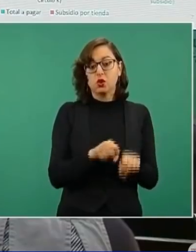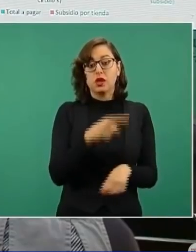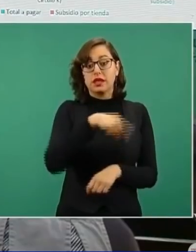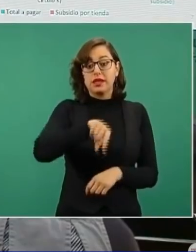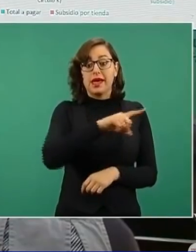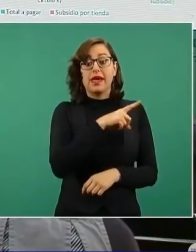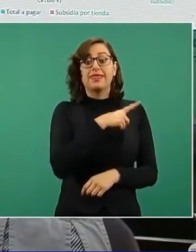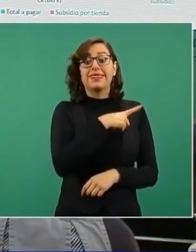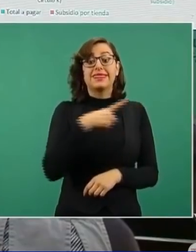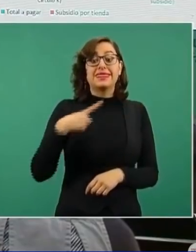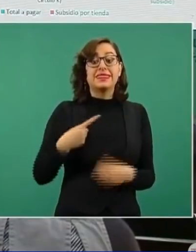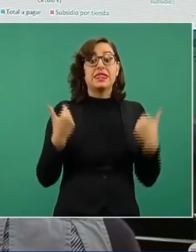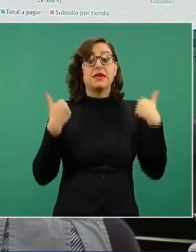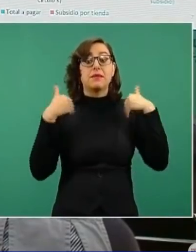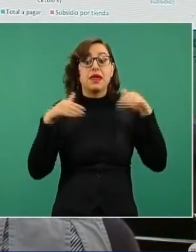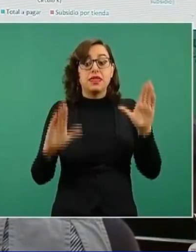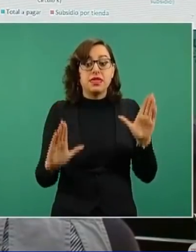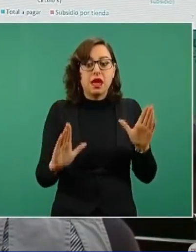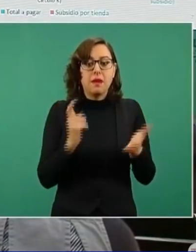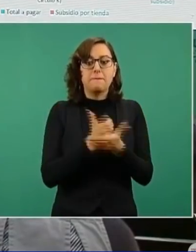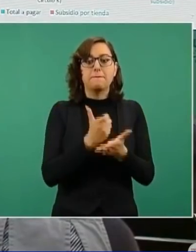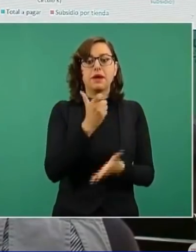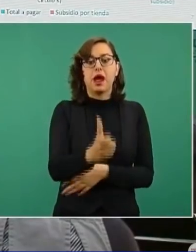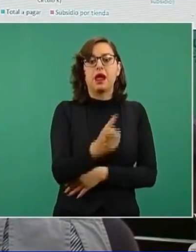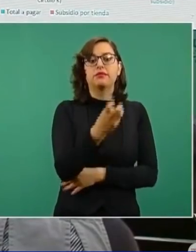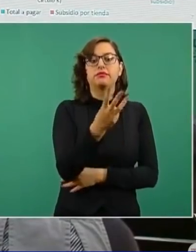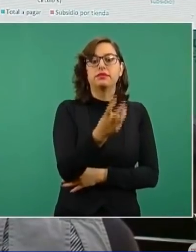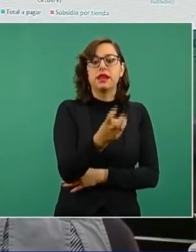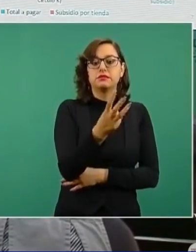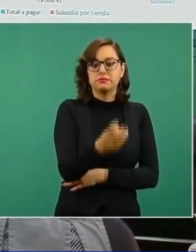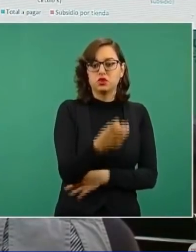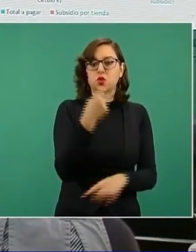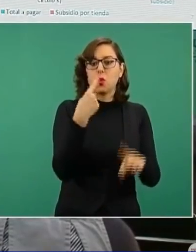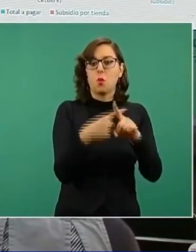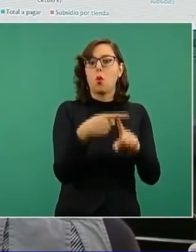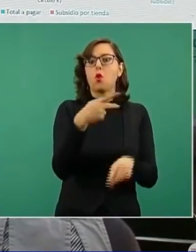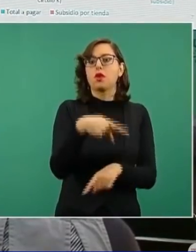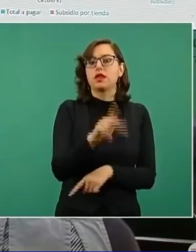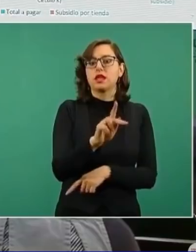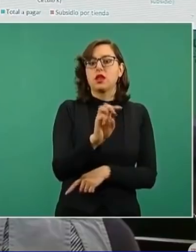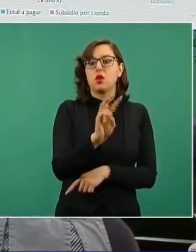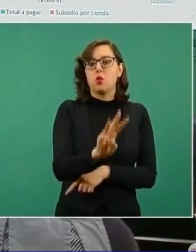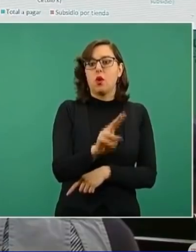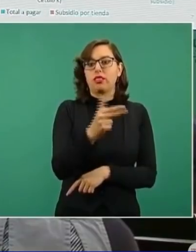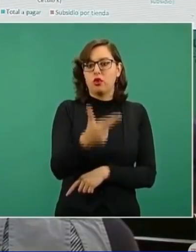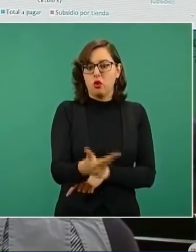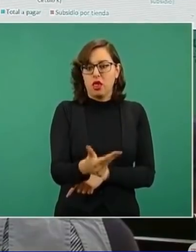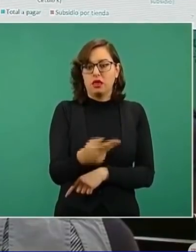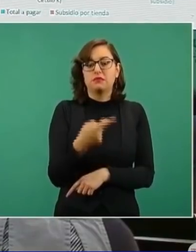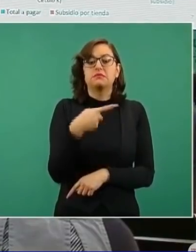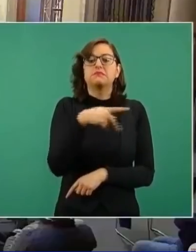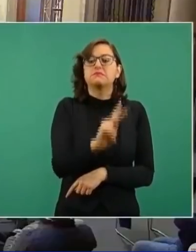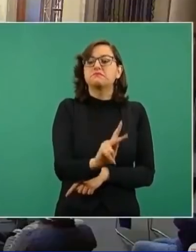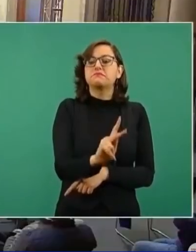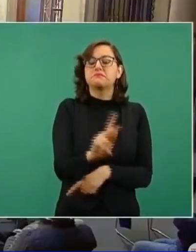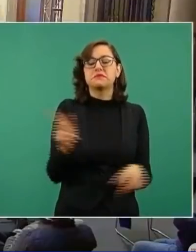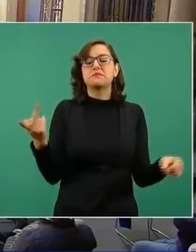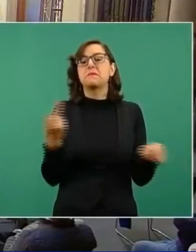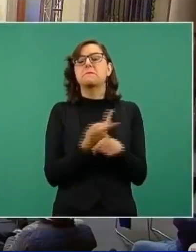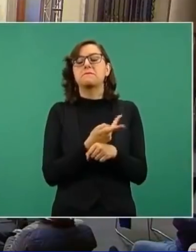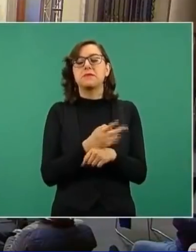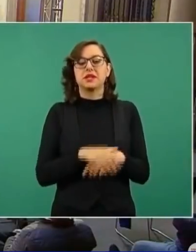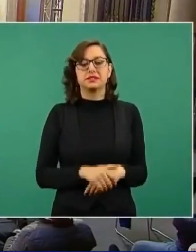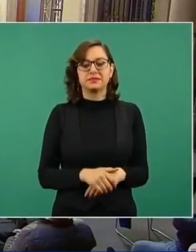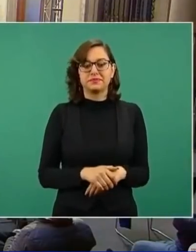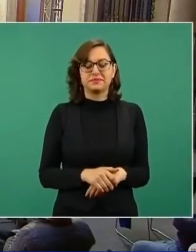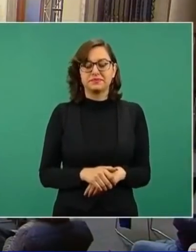24,000 pesos, porque pagarían 3.10 pesos por kilowatt hora. Pero ¿qué pasa con las